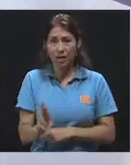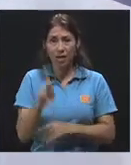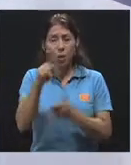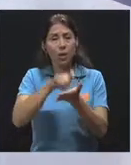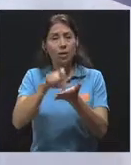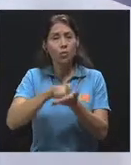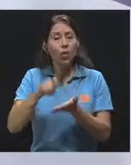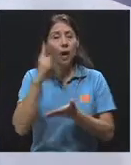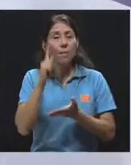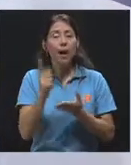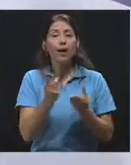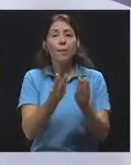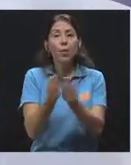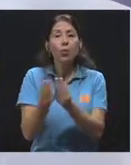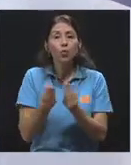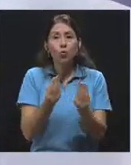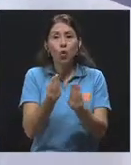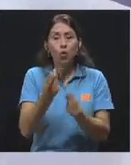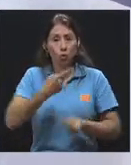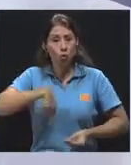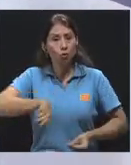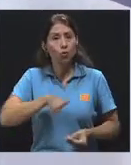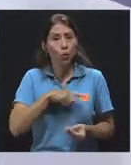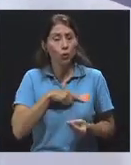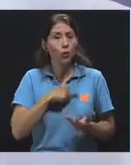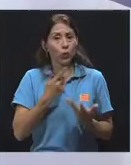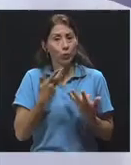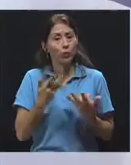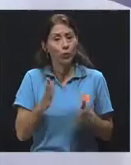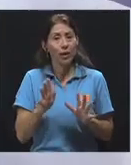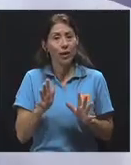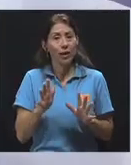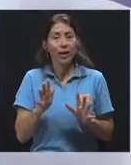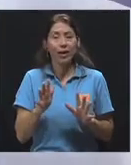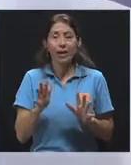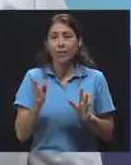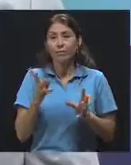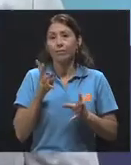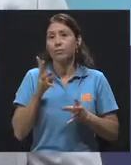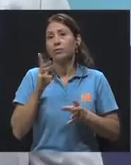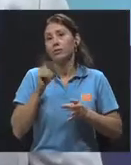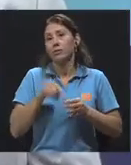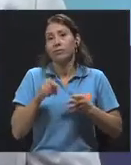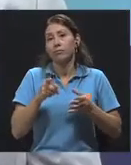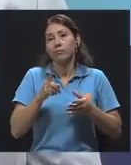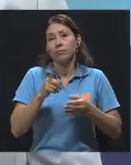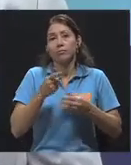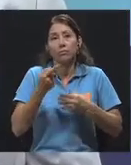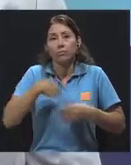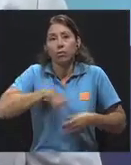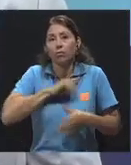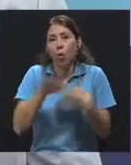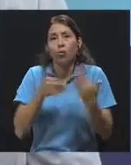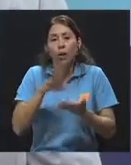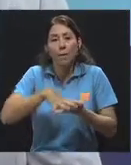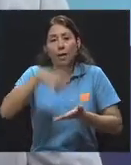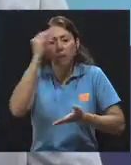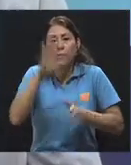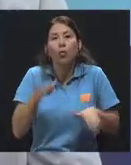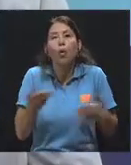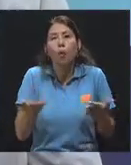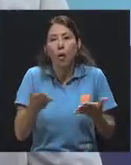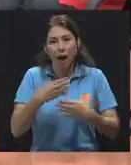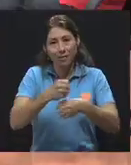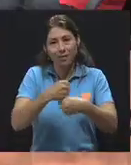escuela para producción, pertenecemos a una generación y la mayoría, ¿verdad? De aprender haciendo.